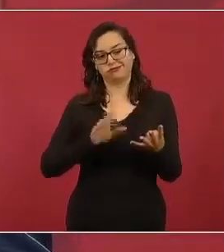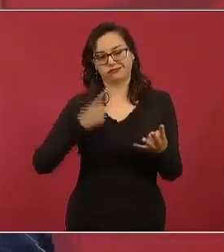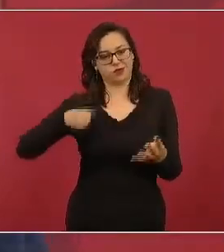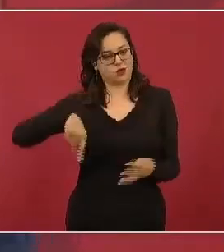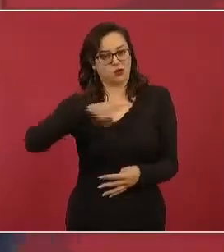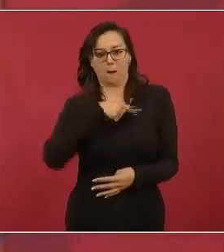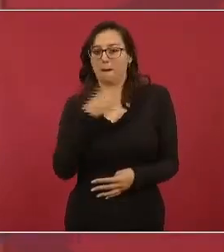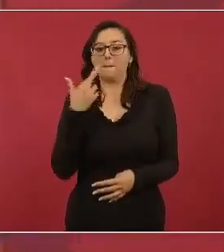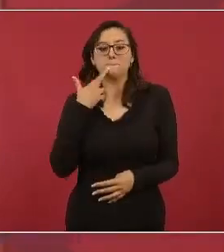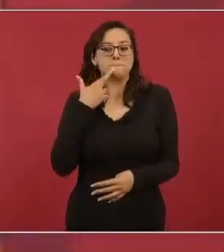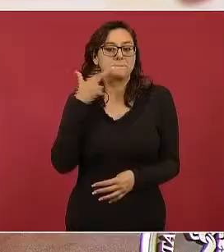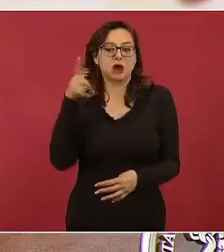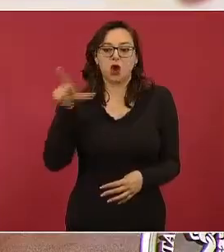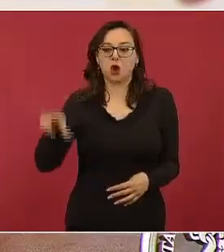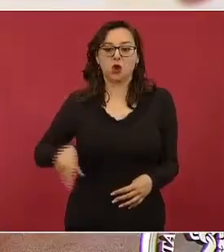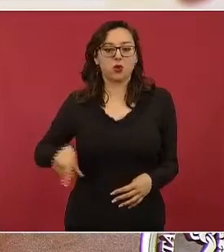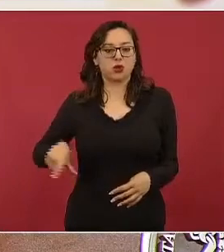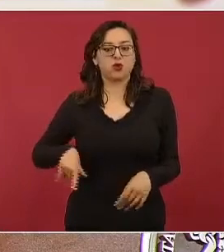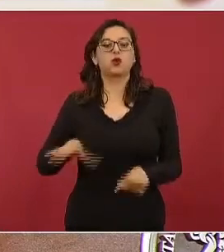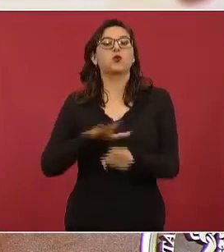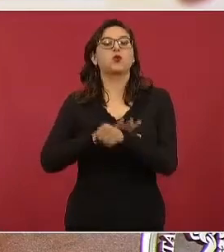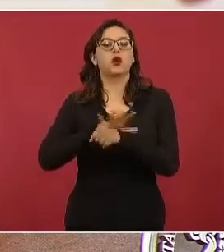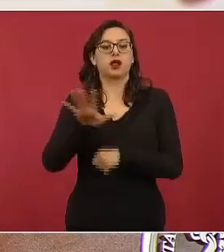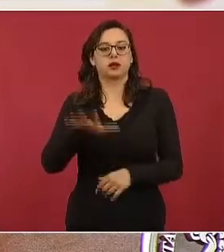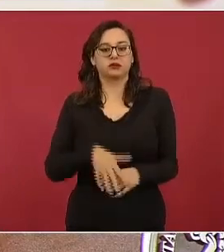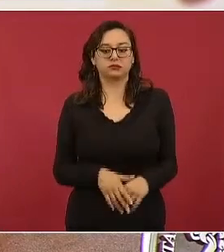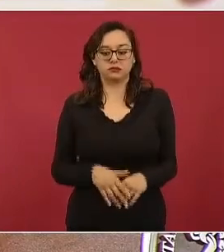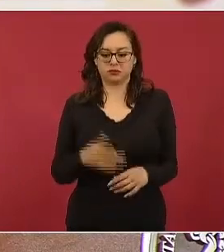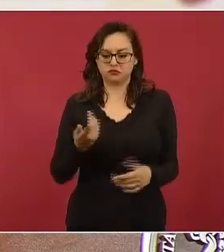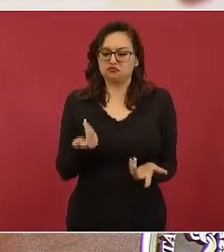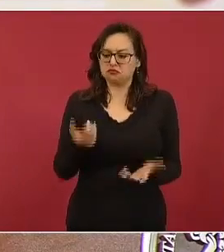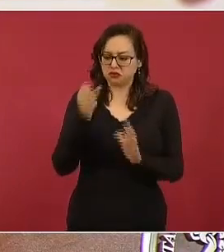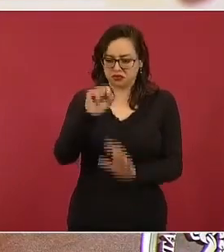es que hay más igualdad.